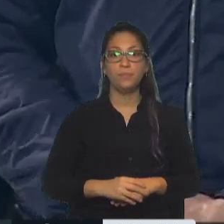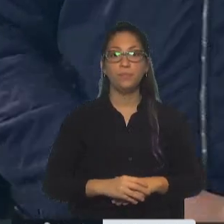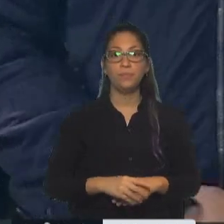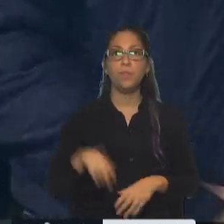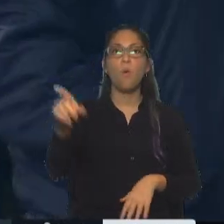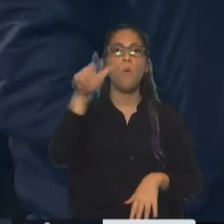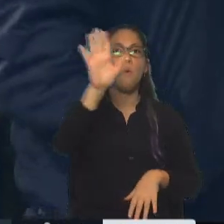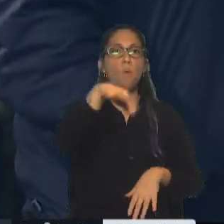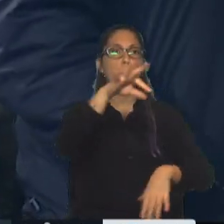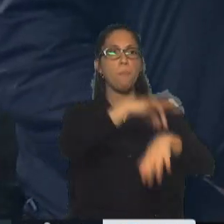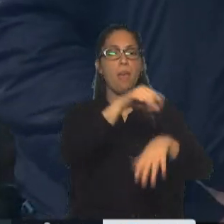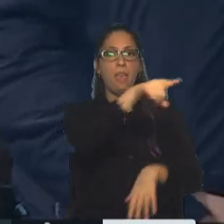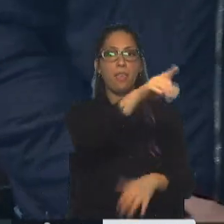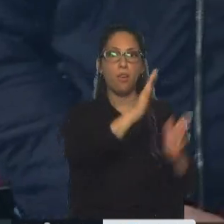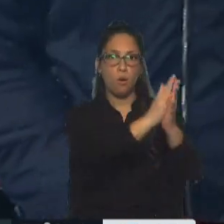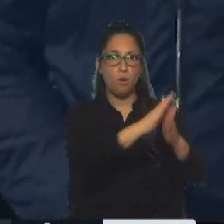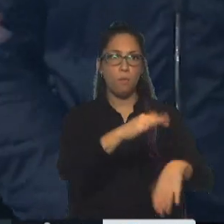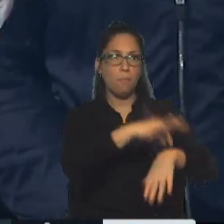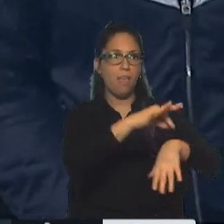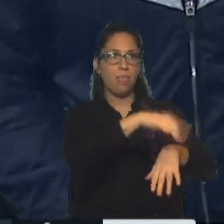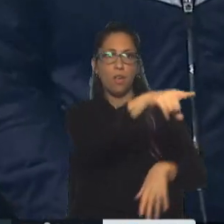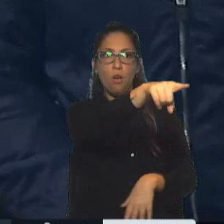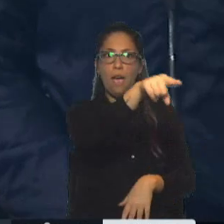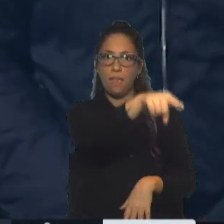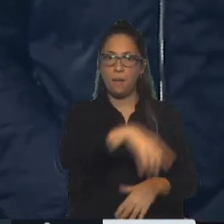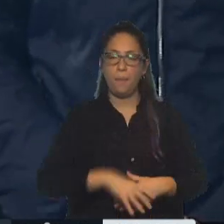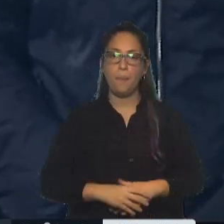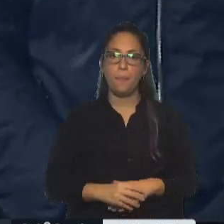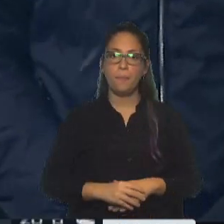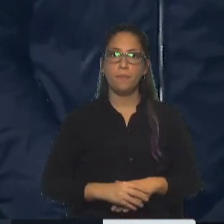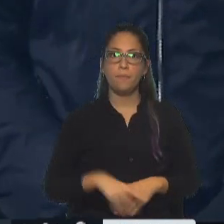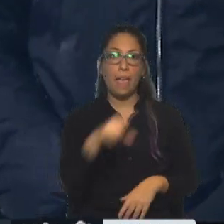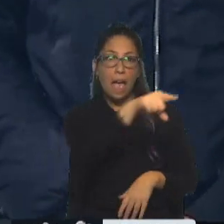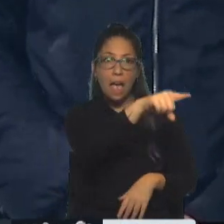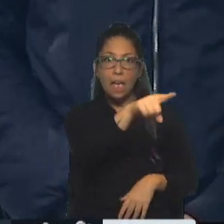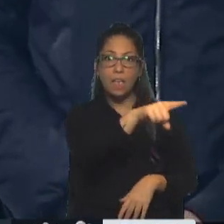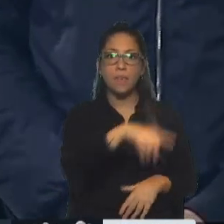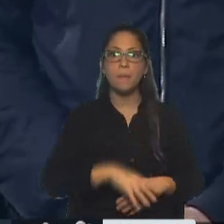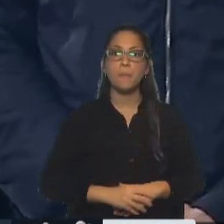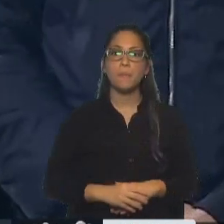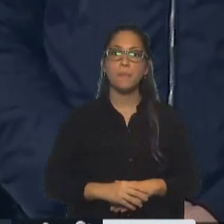un médico, por favor, ahí, acá,